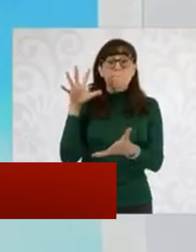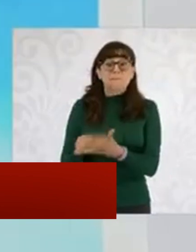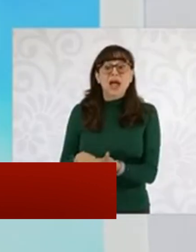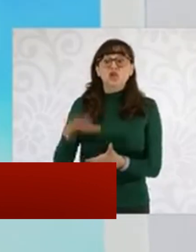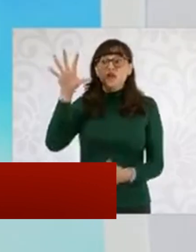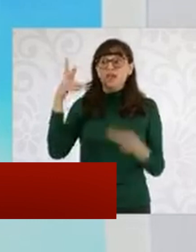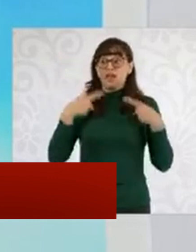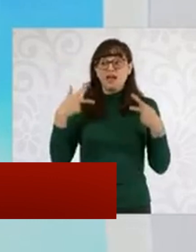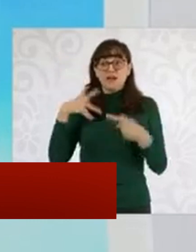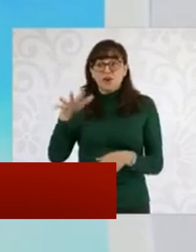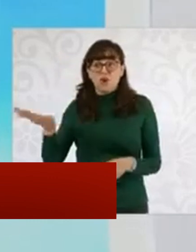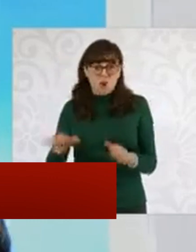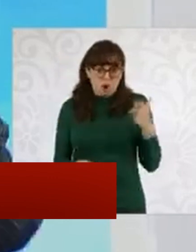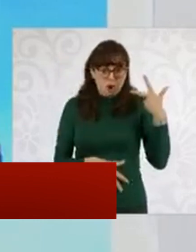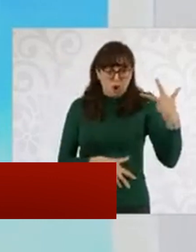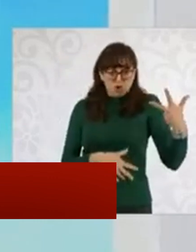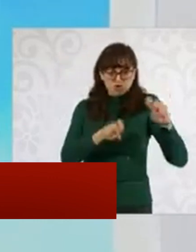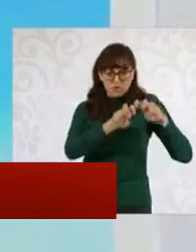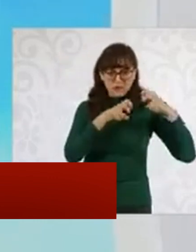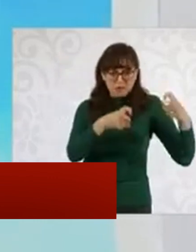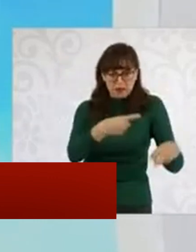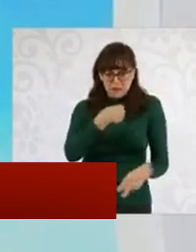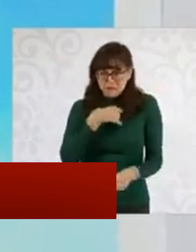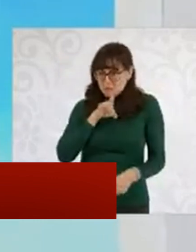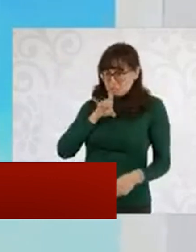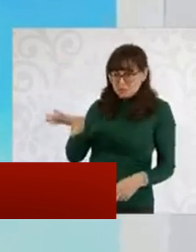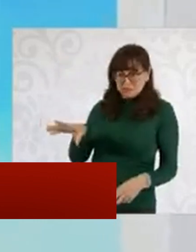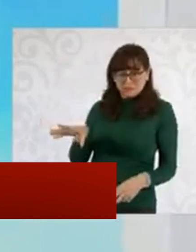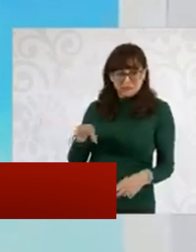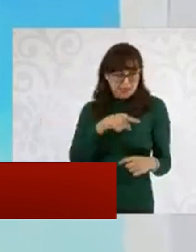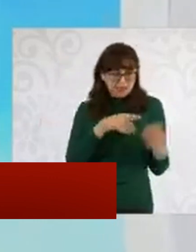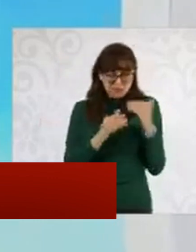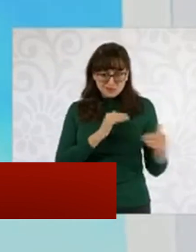Y segundo, esperar. No nos adelantemos.